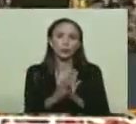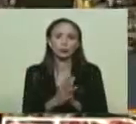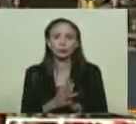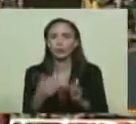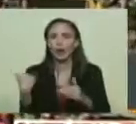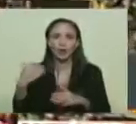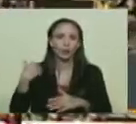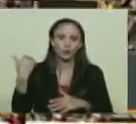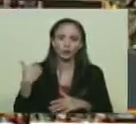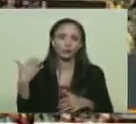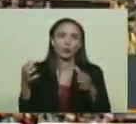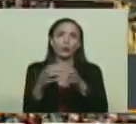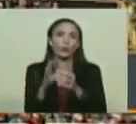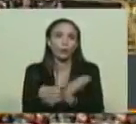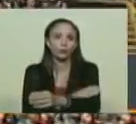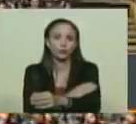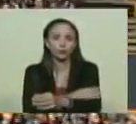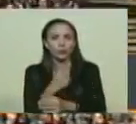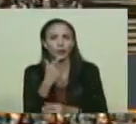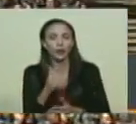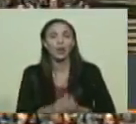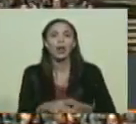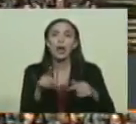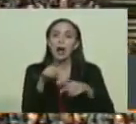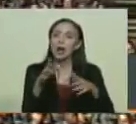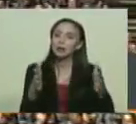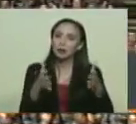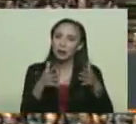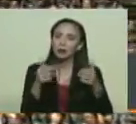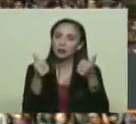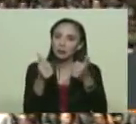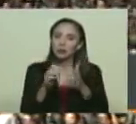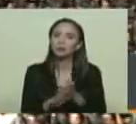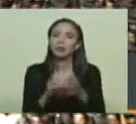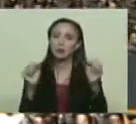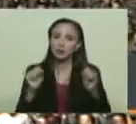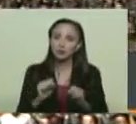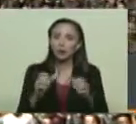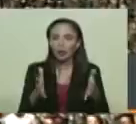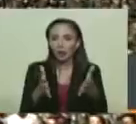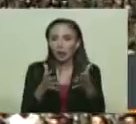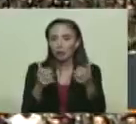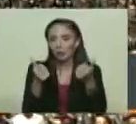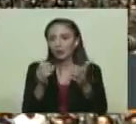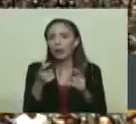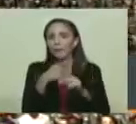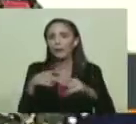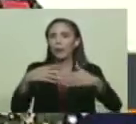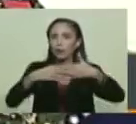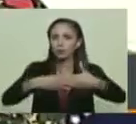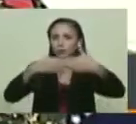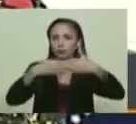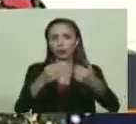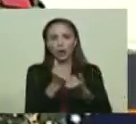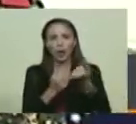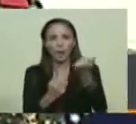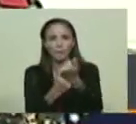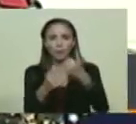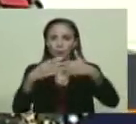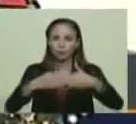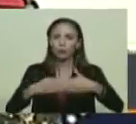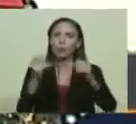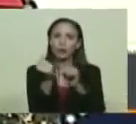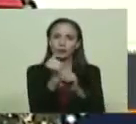de la oposición. Y yo le dije, nos ganaste. Sí, presidente, les gané. Bueno, aquí está mi mano. Cuenta conmigo. Vamos a trabajar